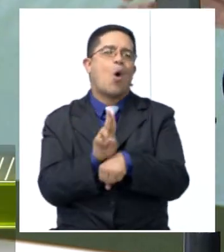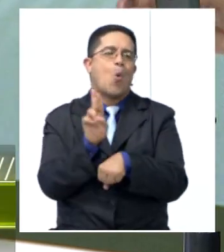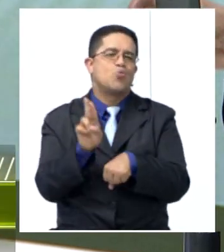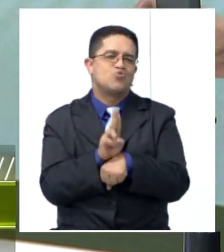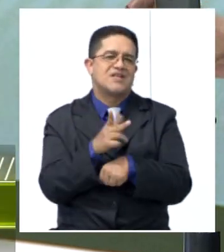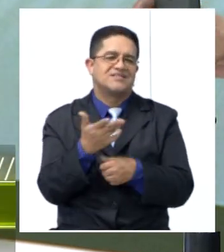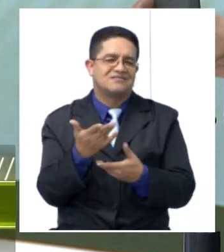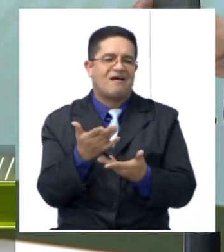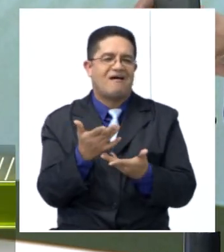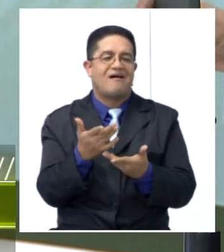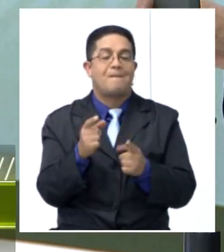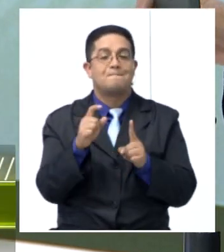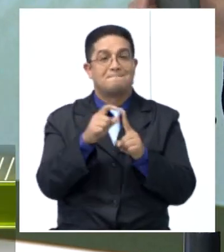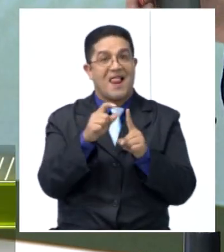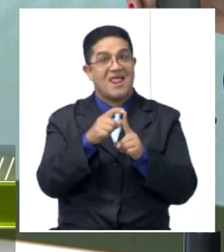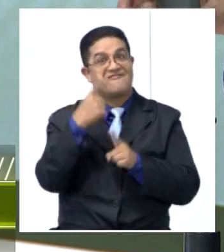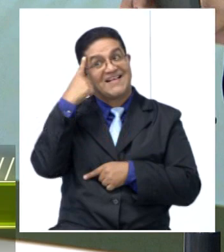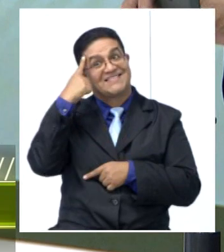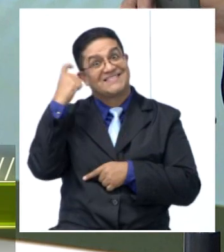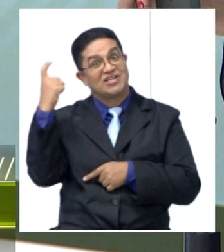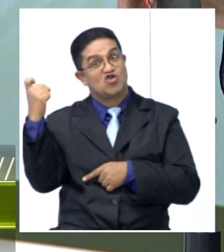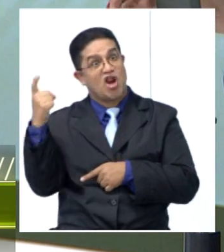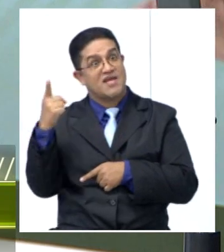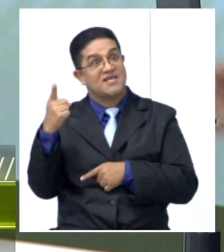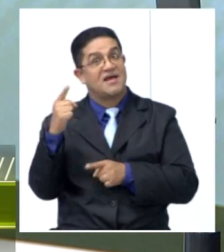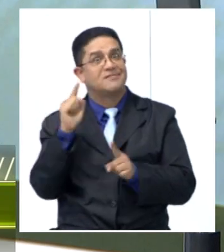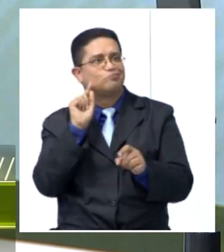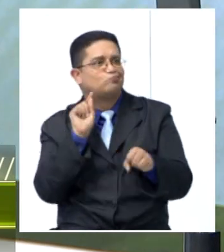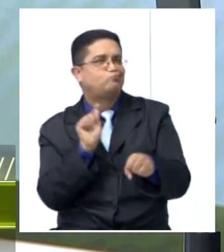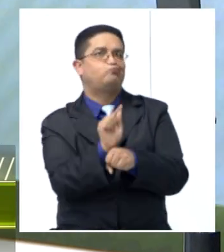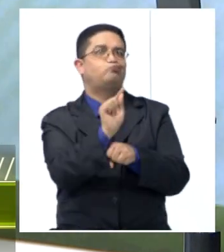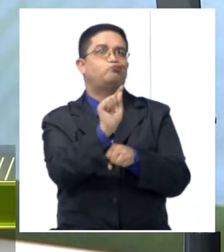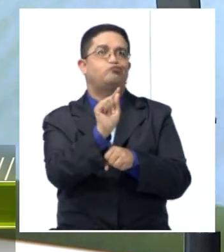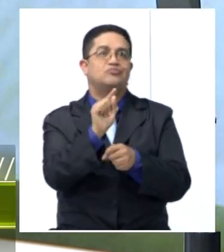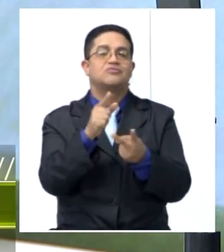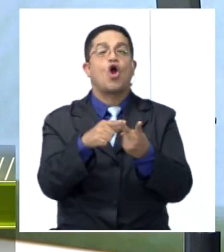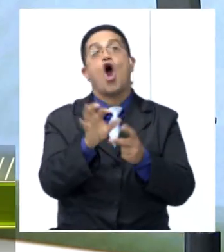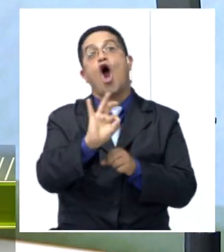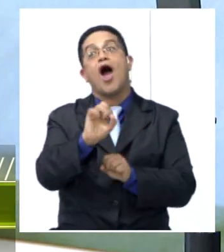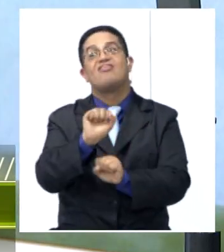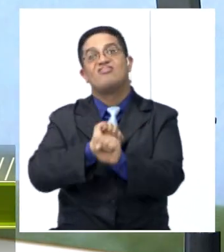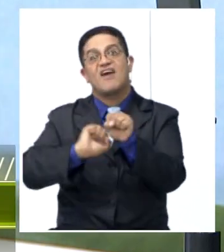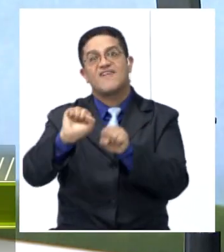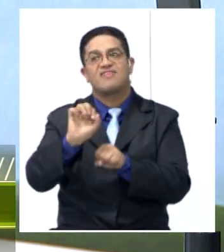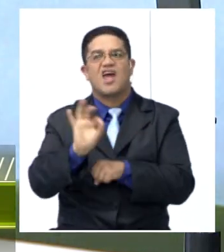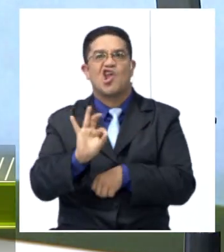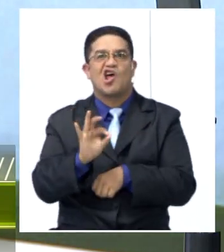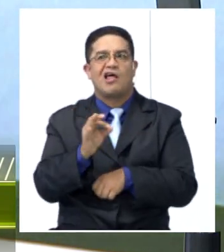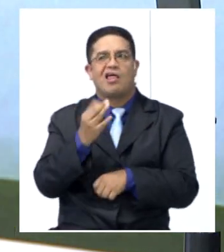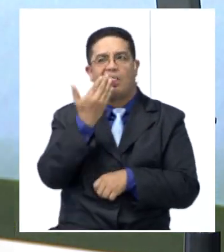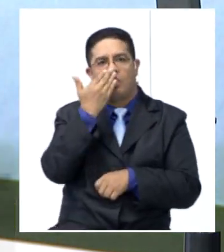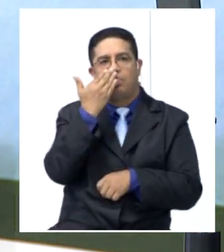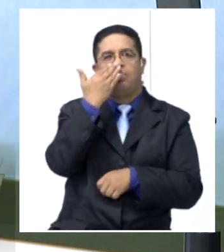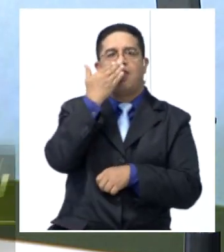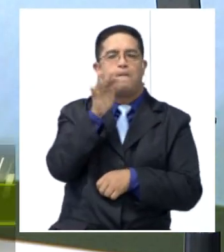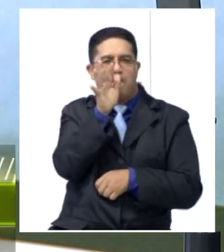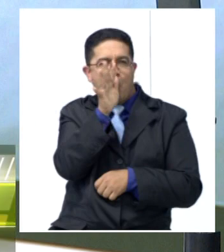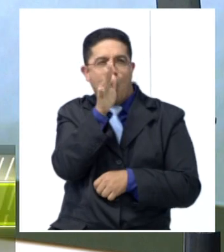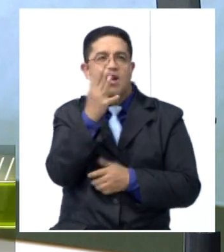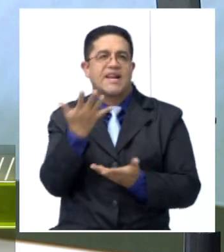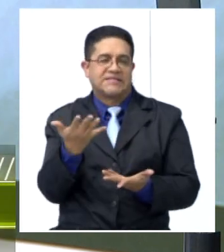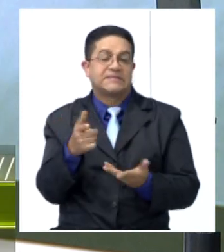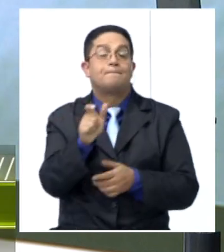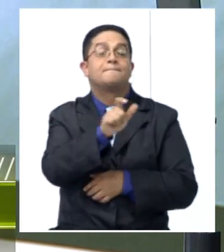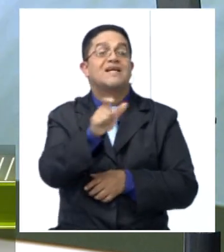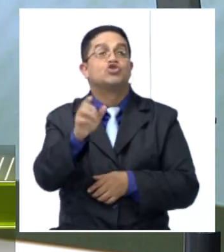frecuencia términos psicológicos o psiquiátricos para insultar, para ofender o para estigmatizar a algunas personas, Sí. ¿no? Ahora, el trastorno